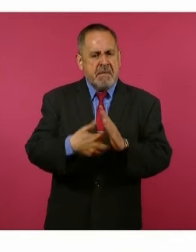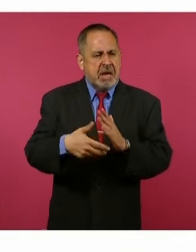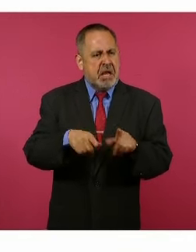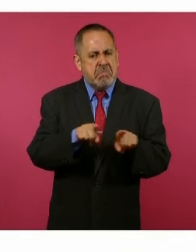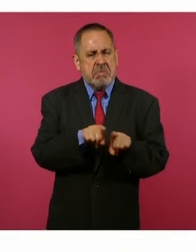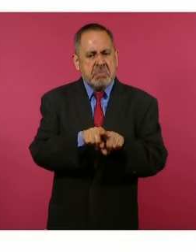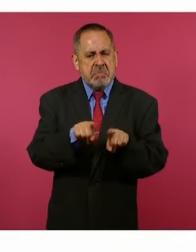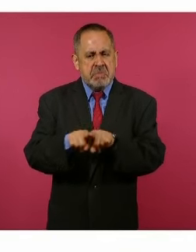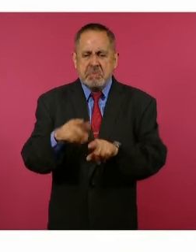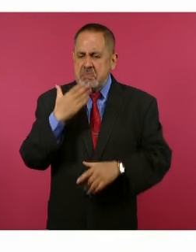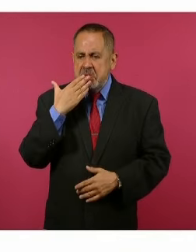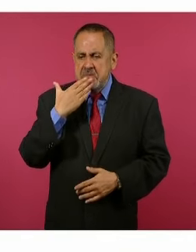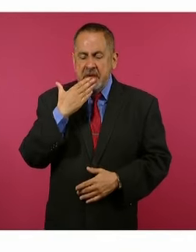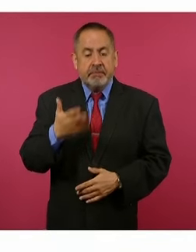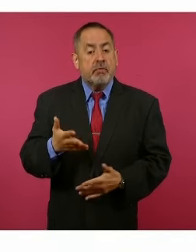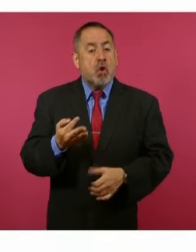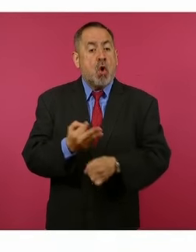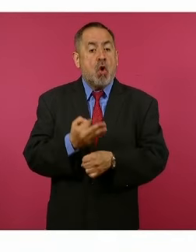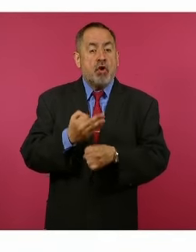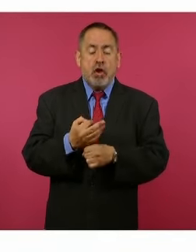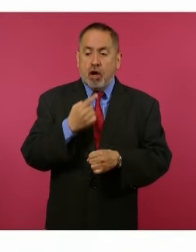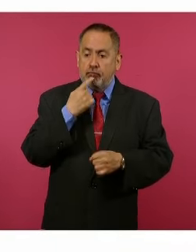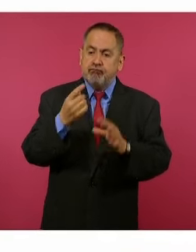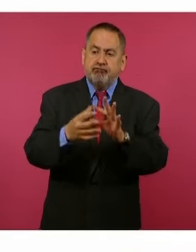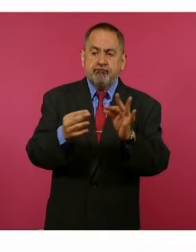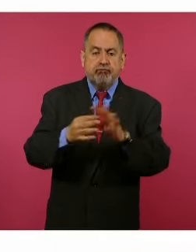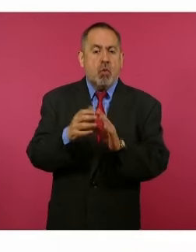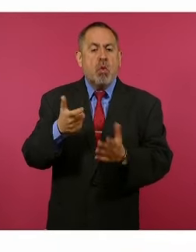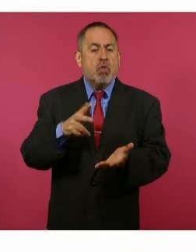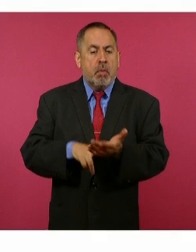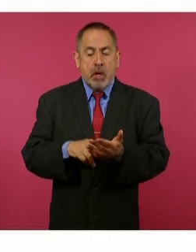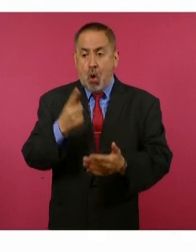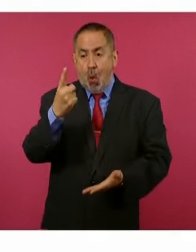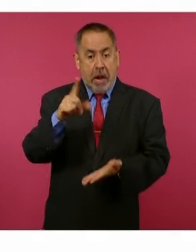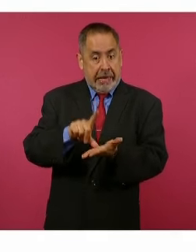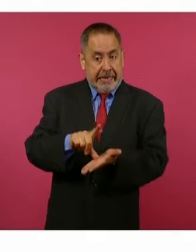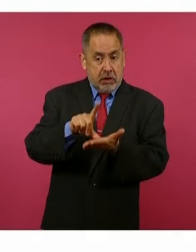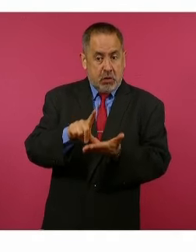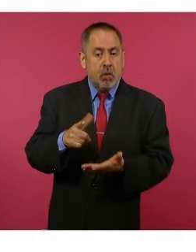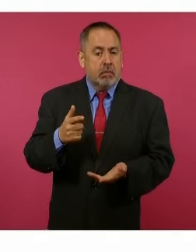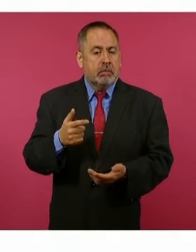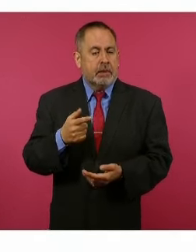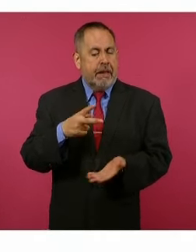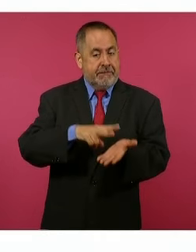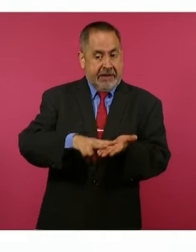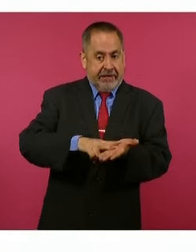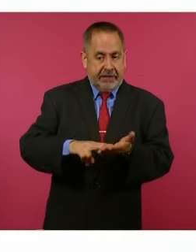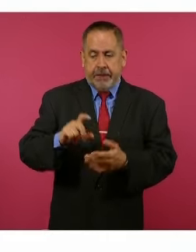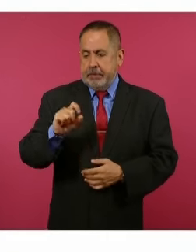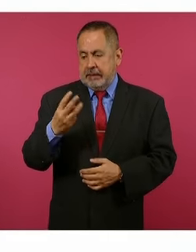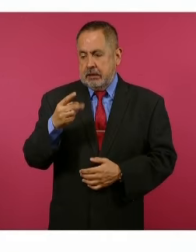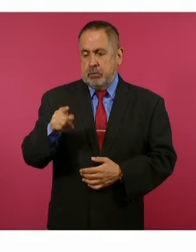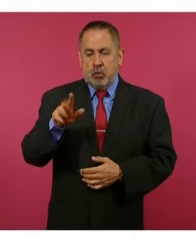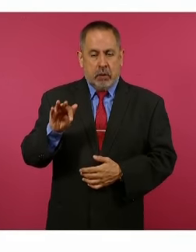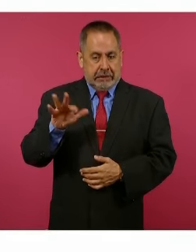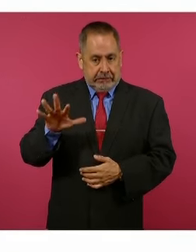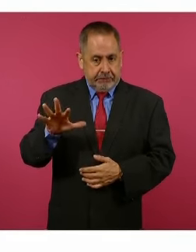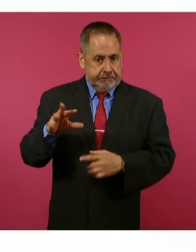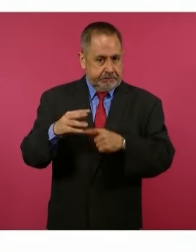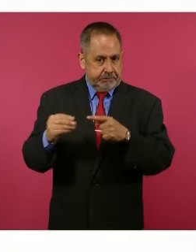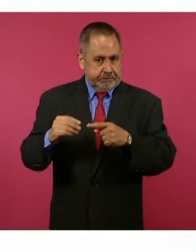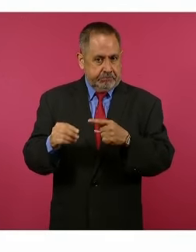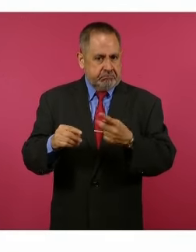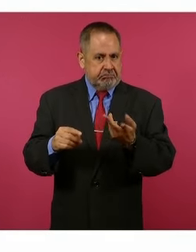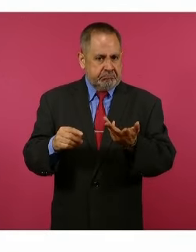similares para esta ocasión debemos de reportar el precio promedio por litro de la gasolina regular 2345